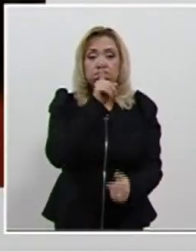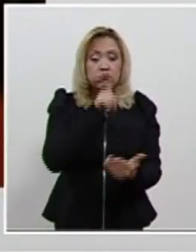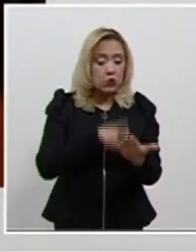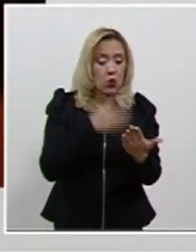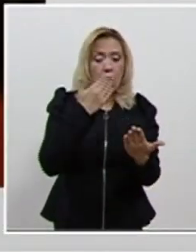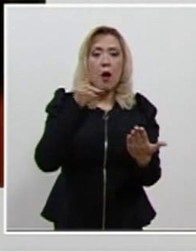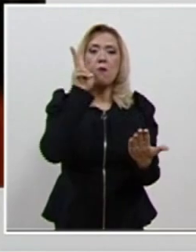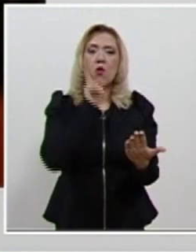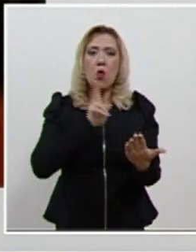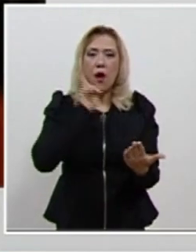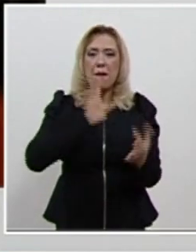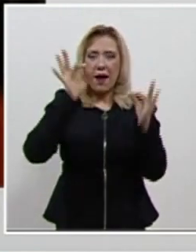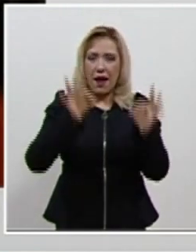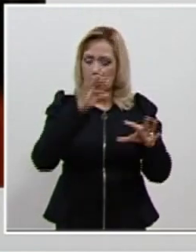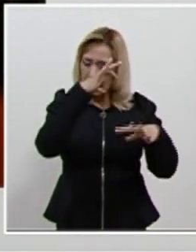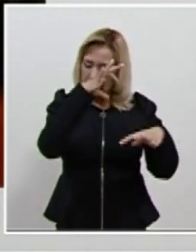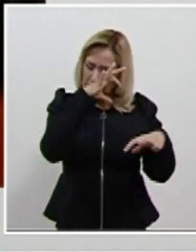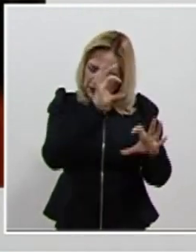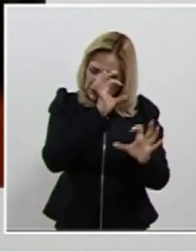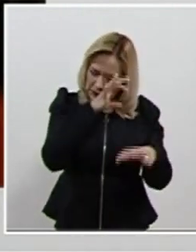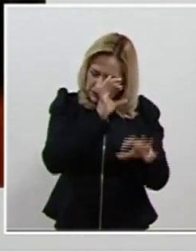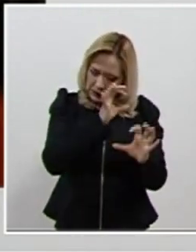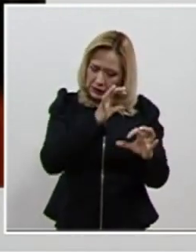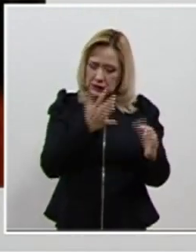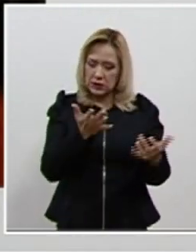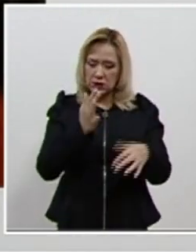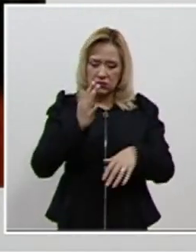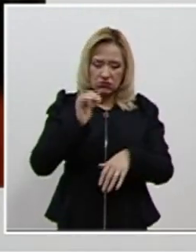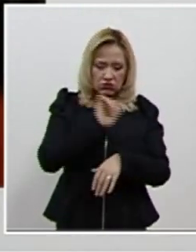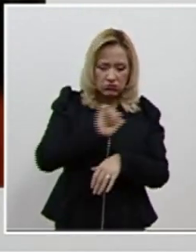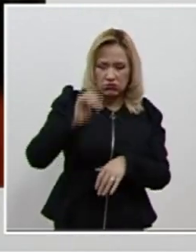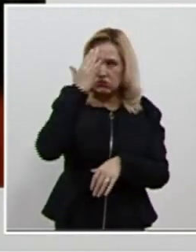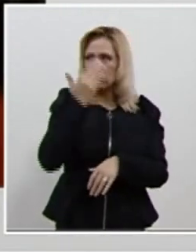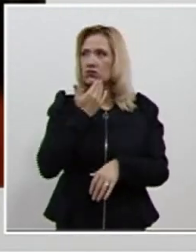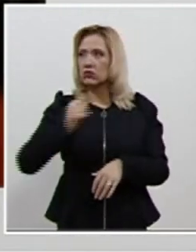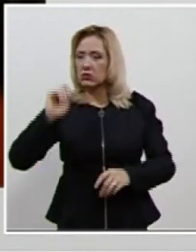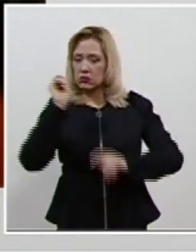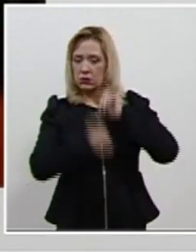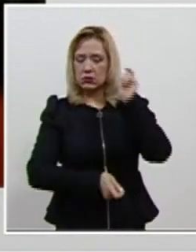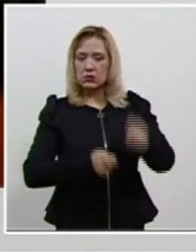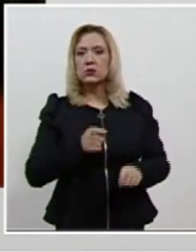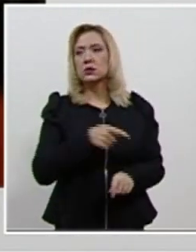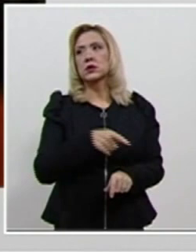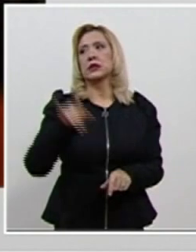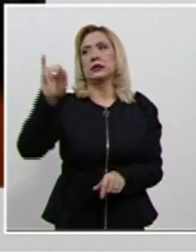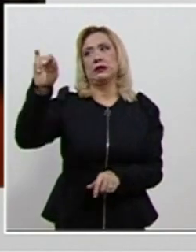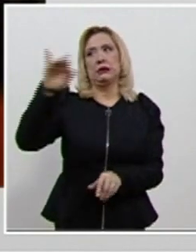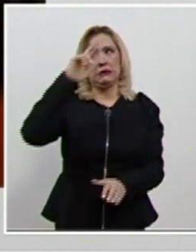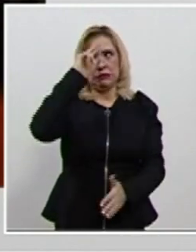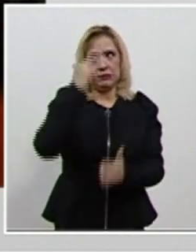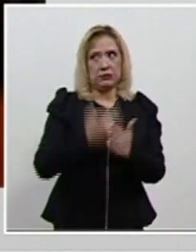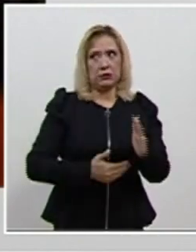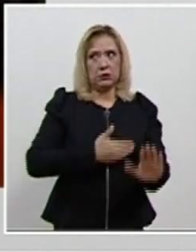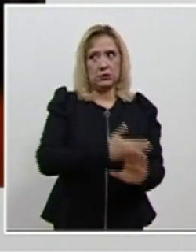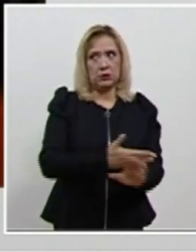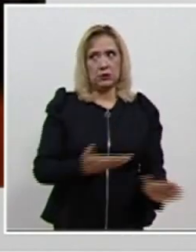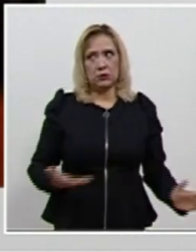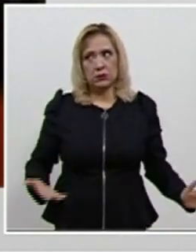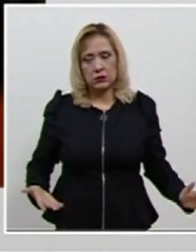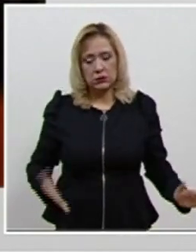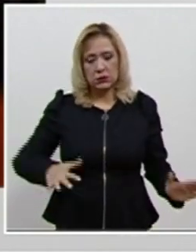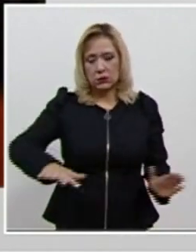que refleje puntualmente los beneficios de la naturaleza no puede ser un motivo para considerar que